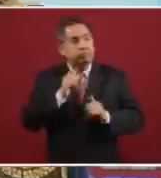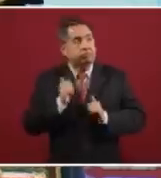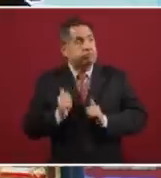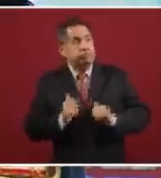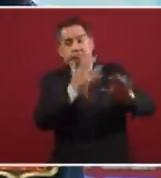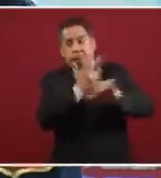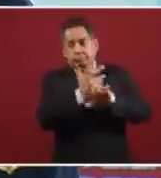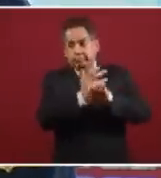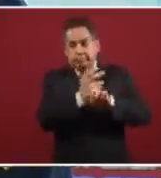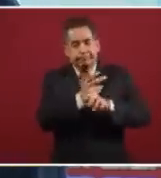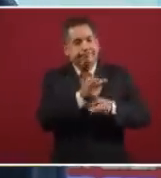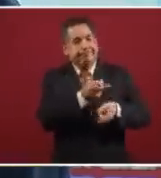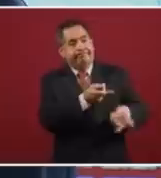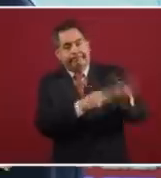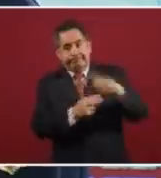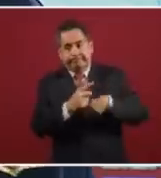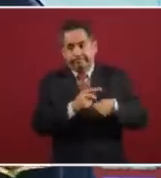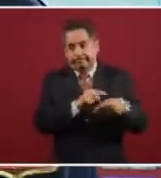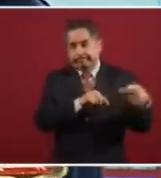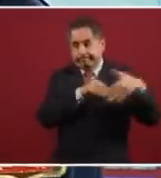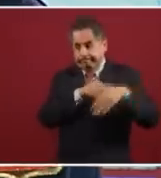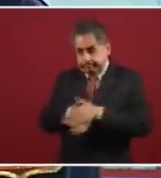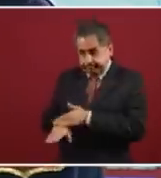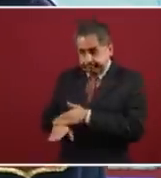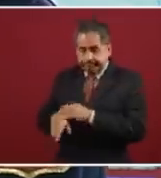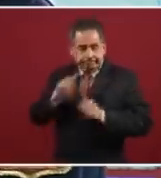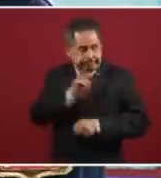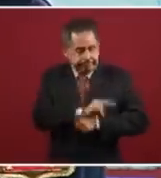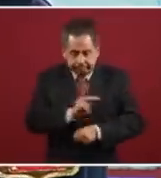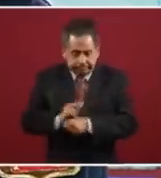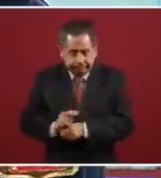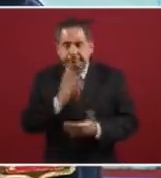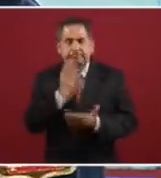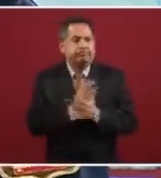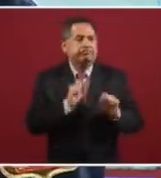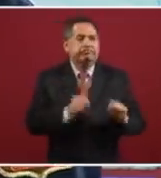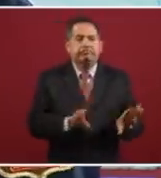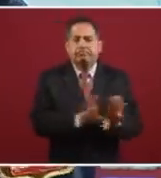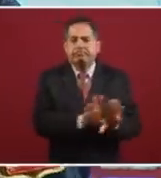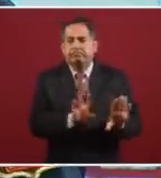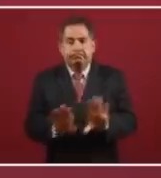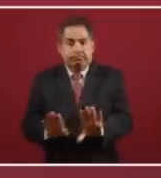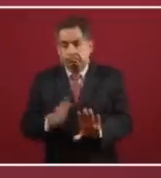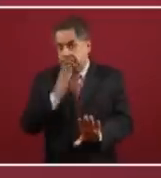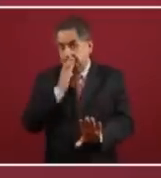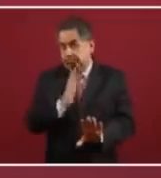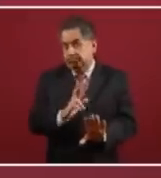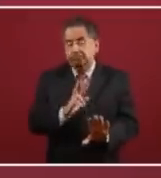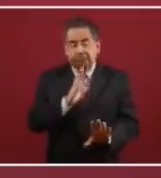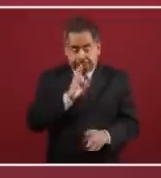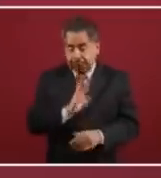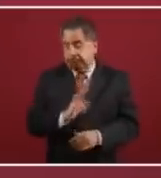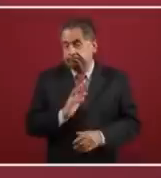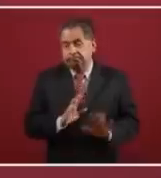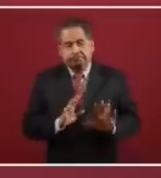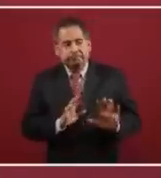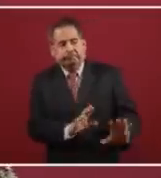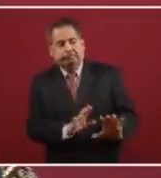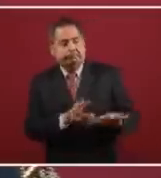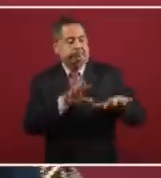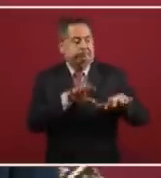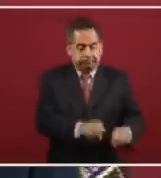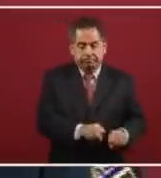Unidos, sino también lo que entra de Estados Unidos. De ahí que se han tenido unos resultados importantes en el aseguramiento